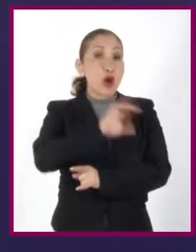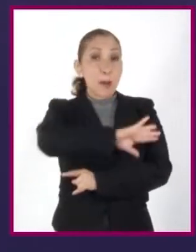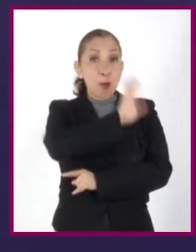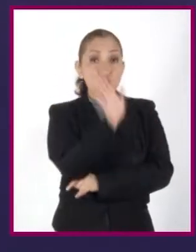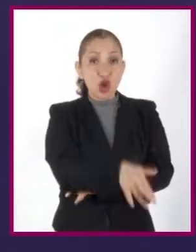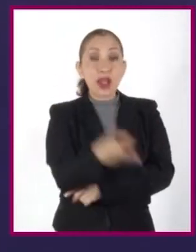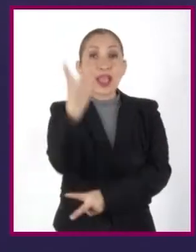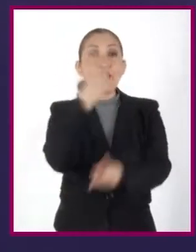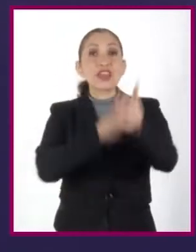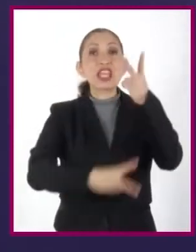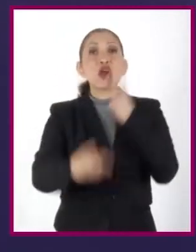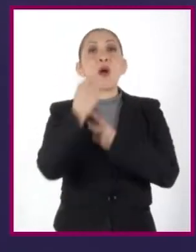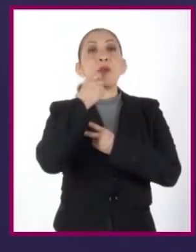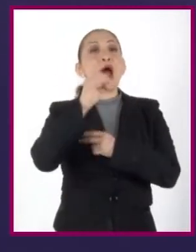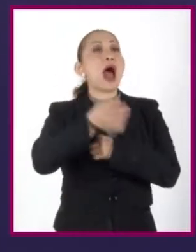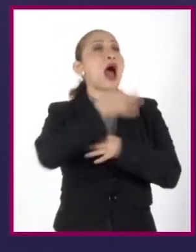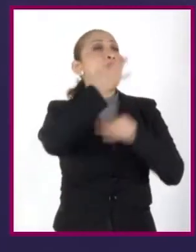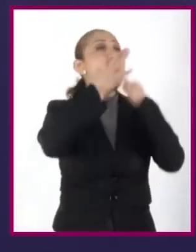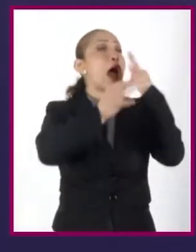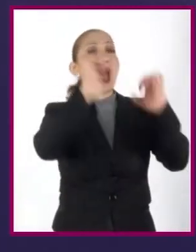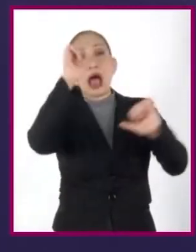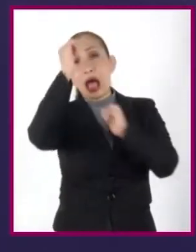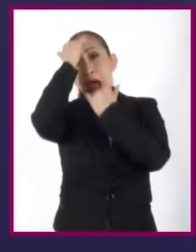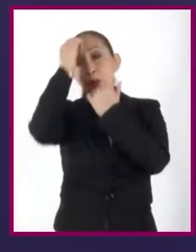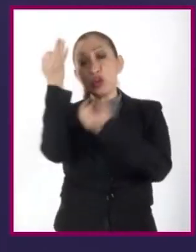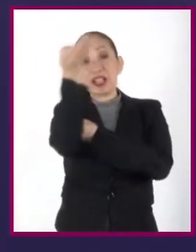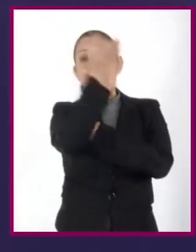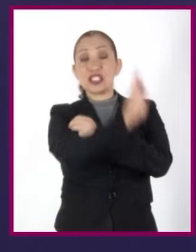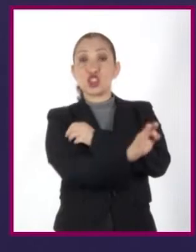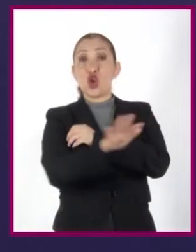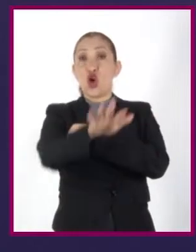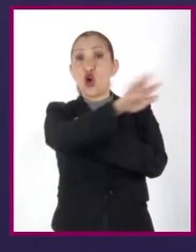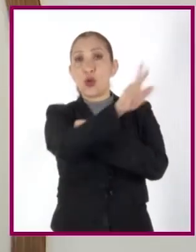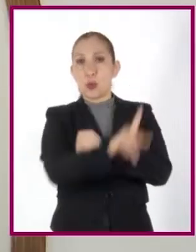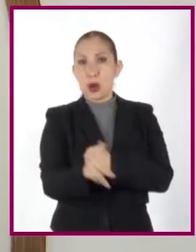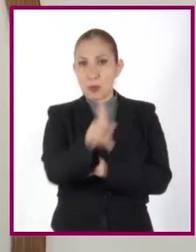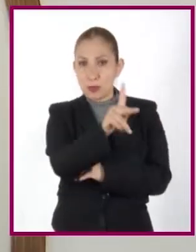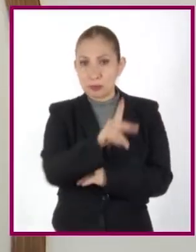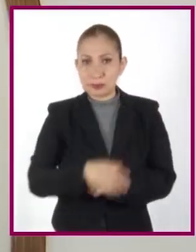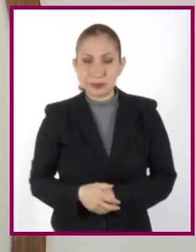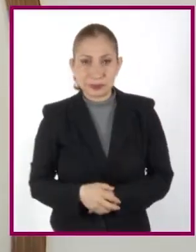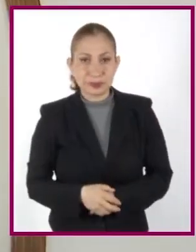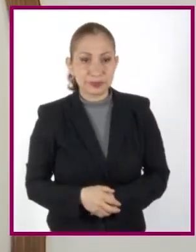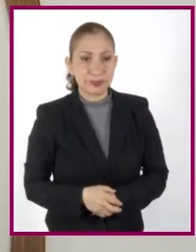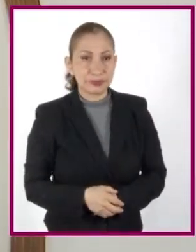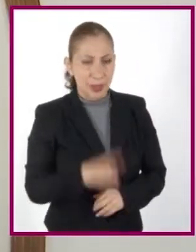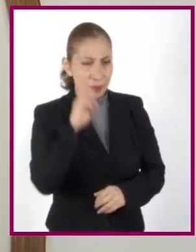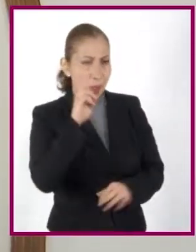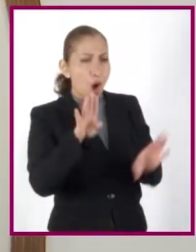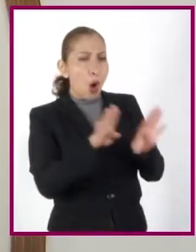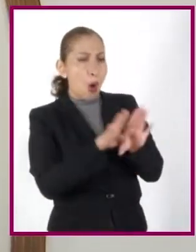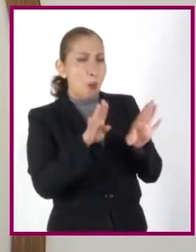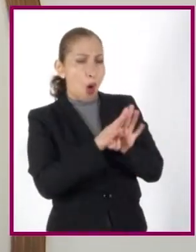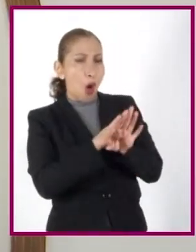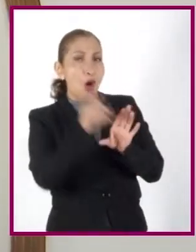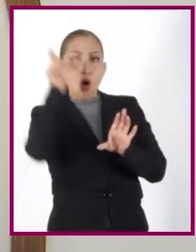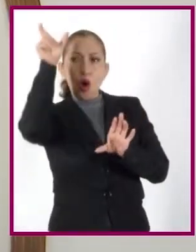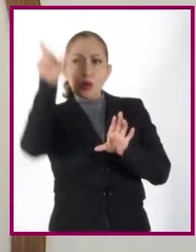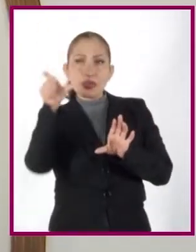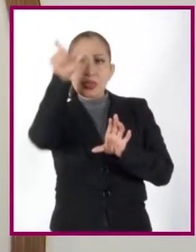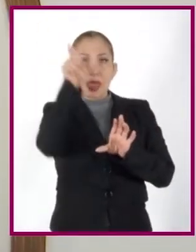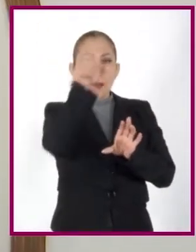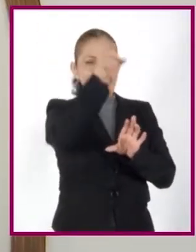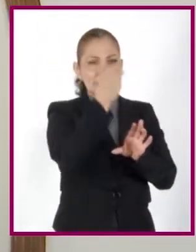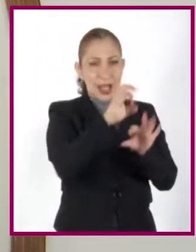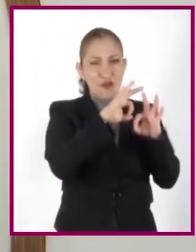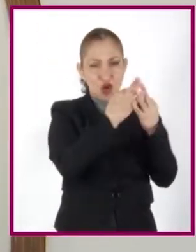a predicar su arrepentimiento por la traición que le hizo a su pueblo. Veamos cómo queda nuestra tabla si utilizamos